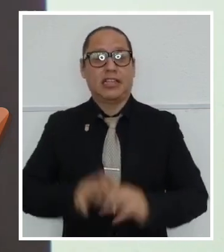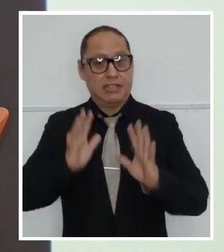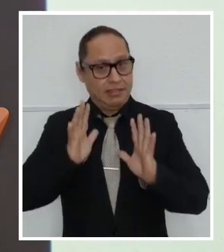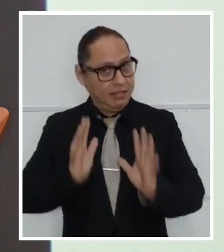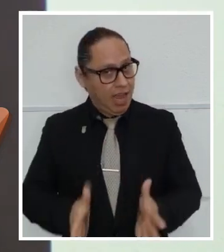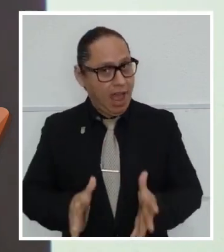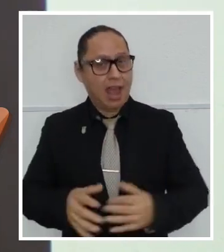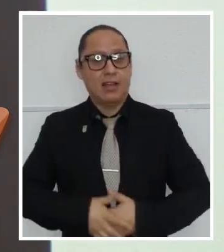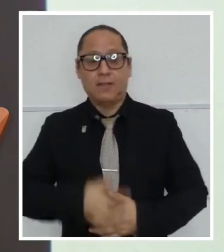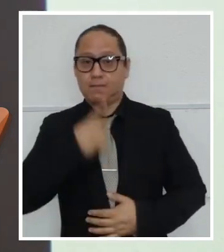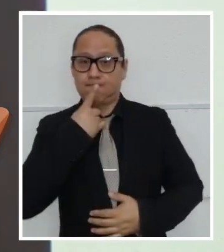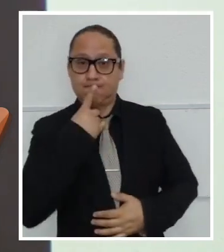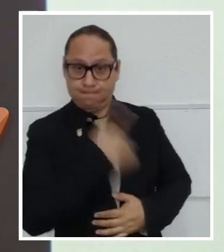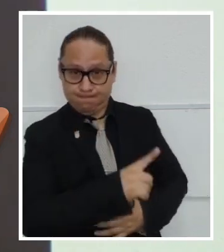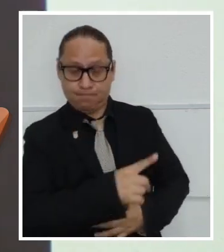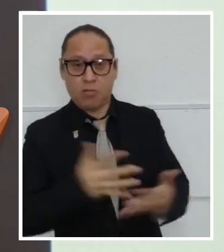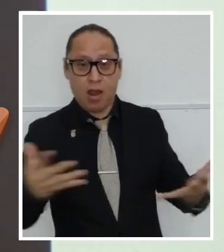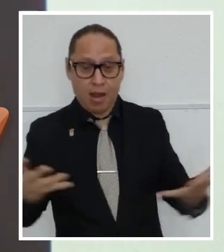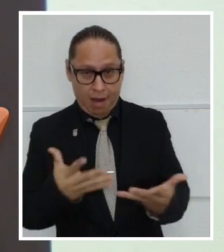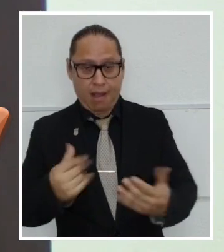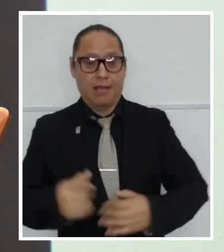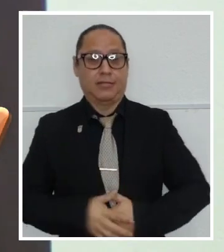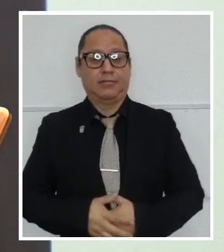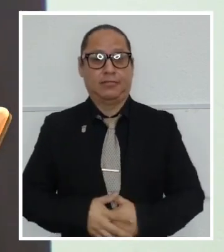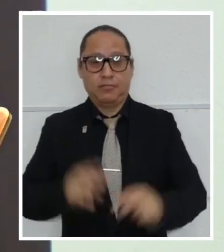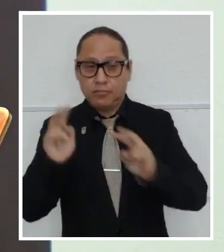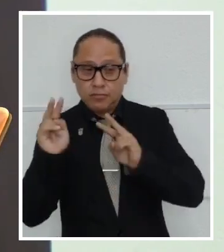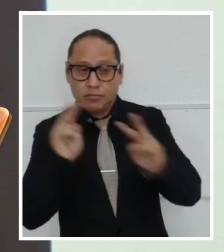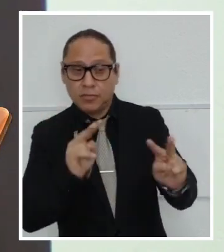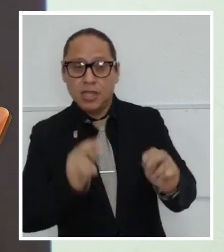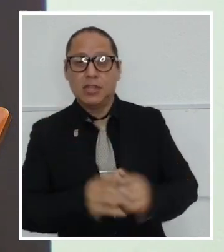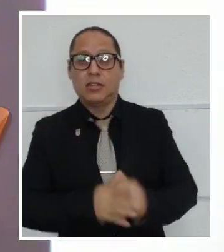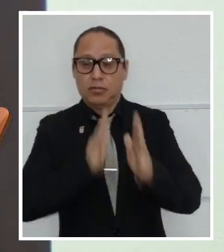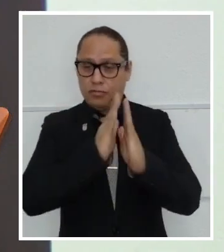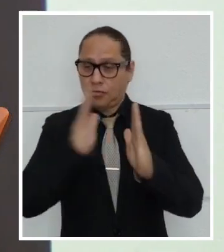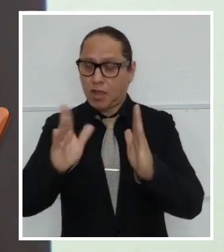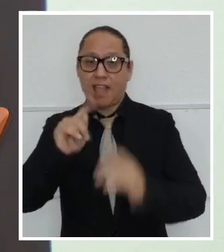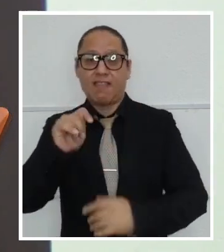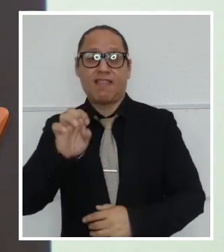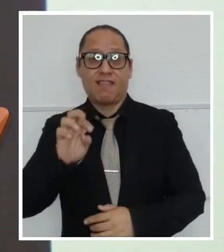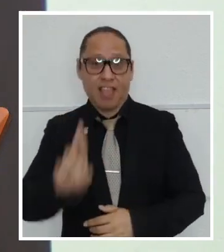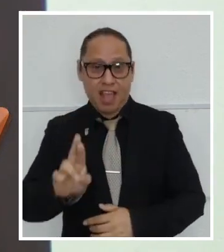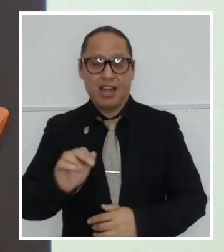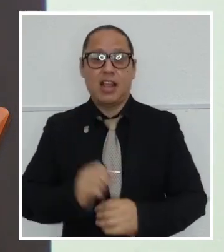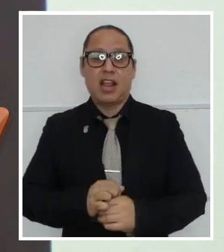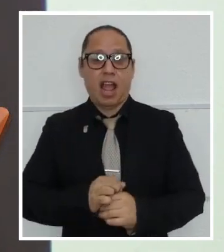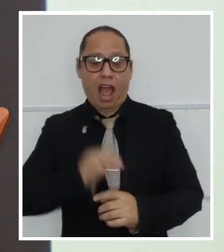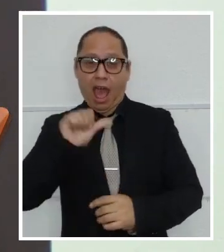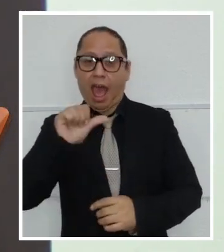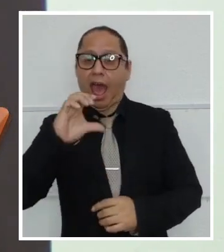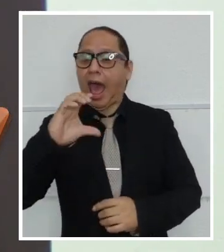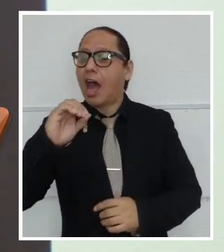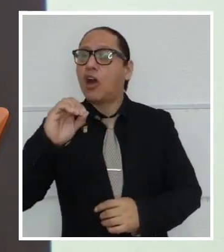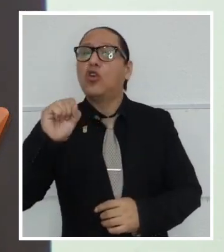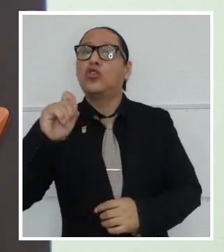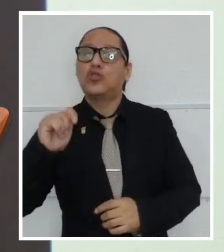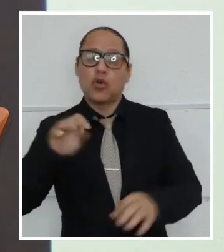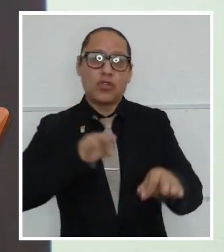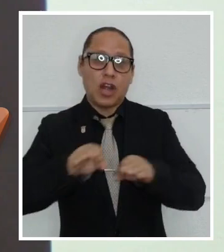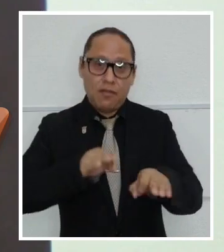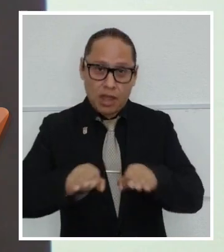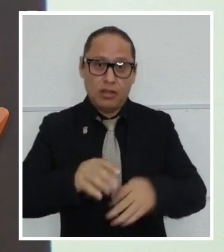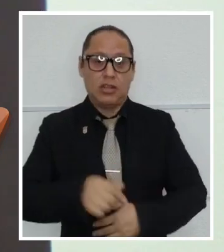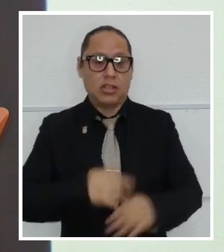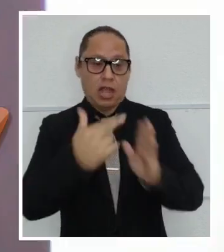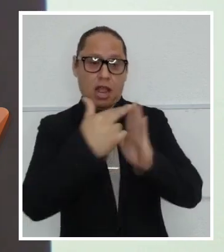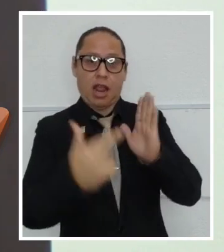ejercer acciones y por medio de la adición del capítulo segundo ter relativo al acoso laboral al código